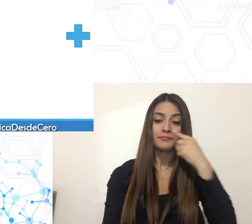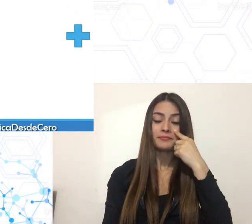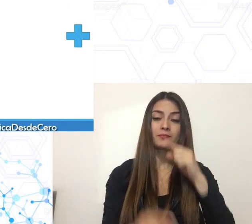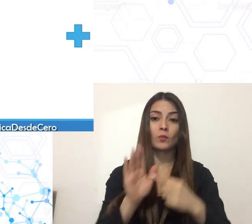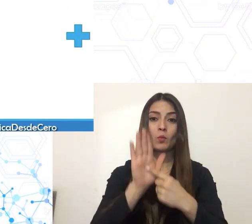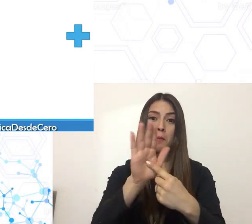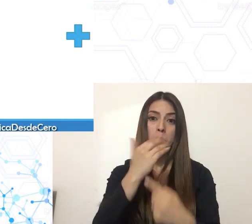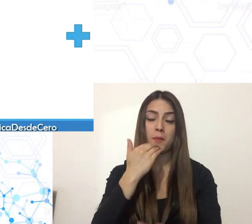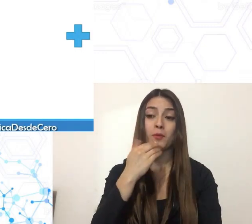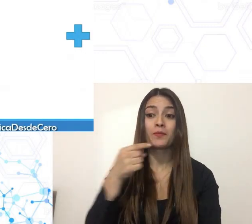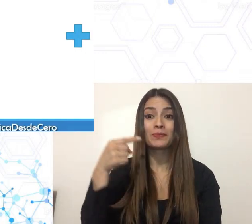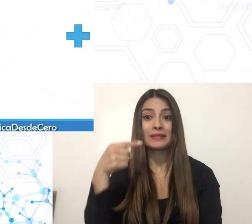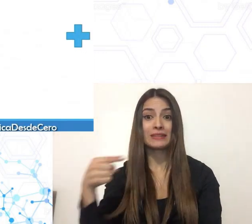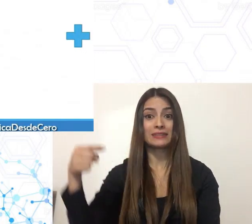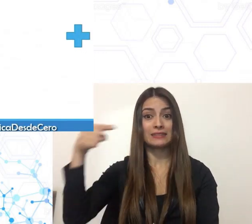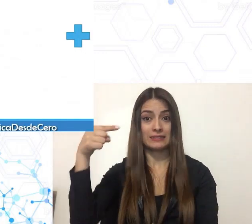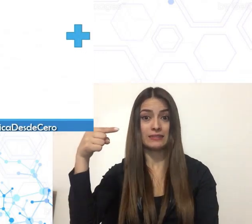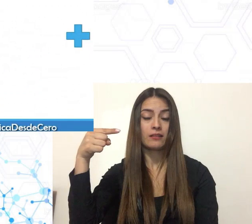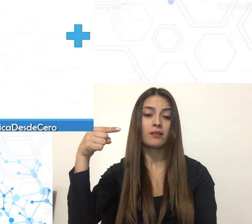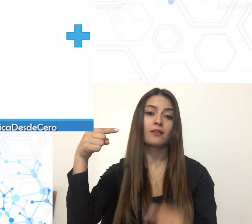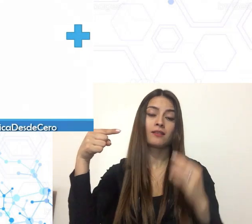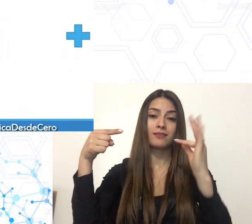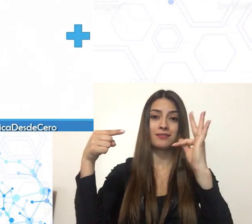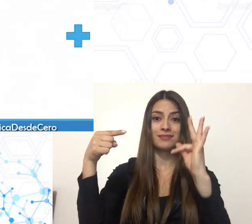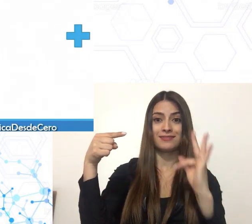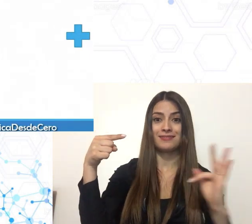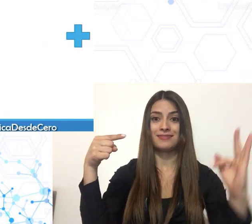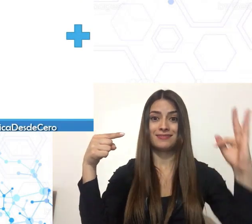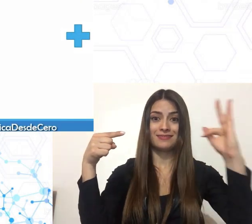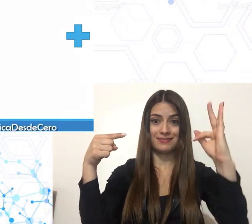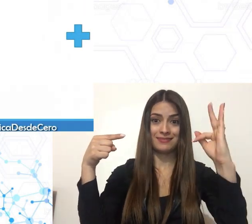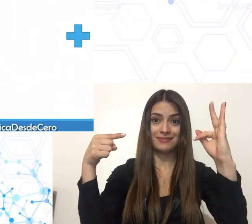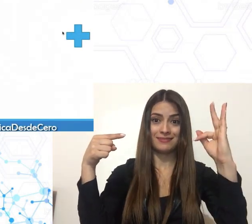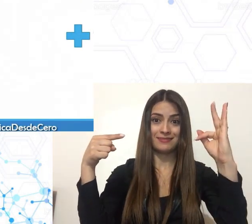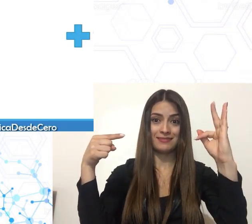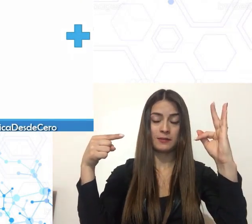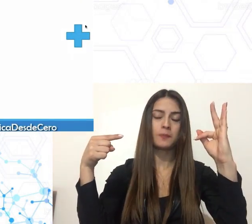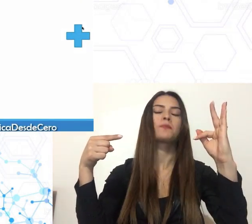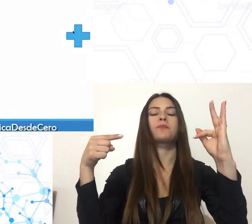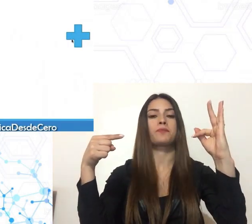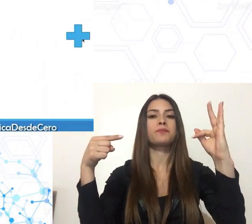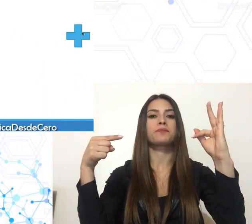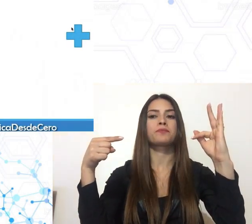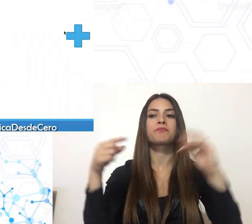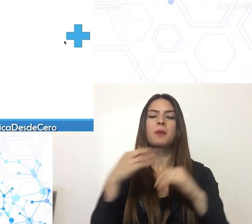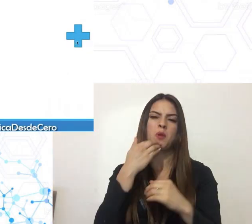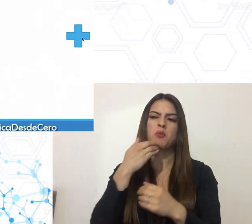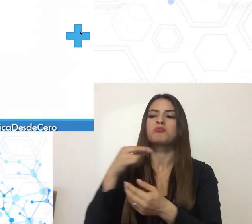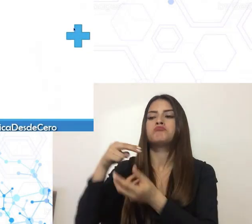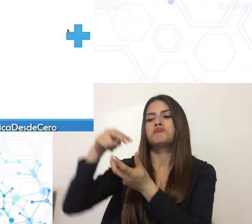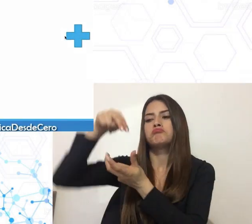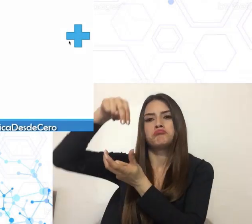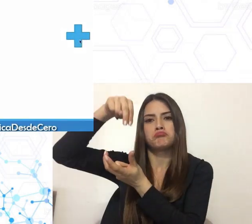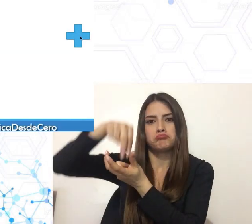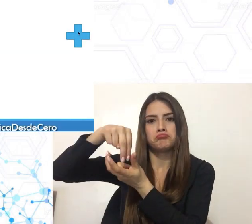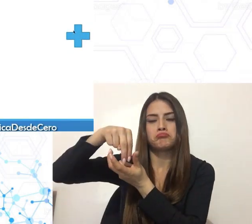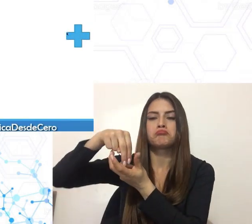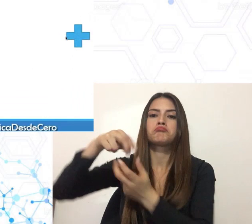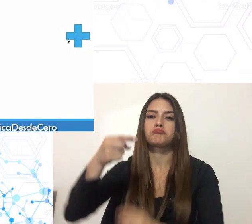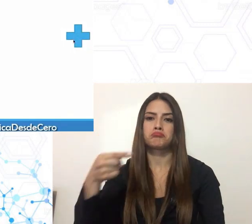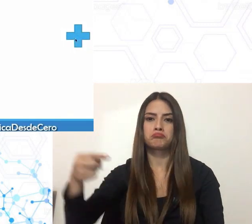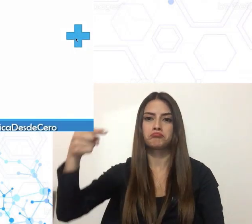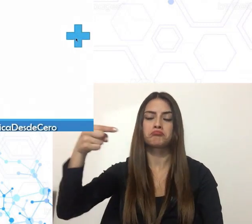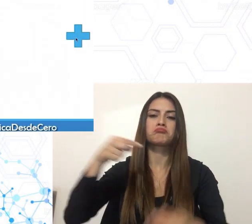ubicado el cátodo, que es el electrodo que se carga negativamente, y el ánodo, que es el electrodo que se